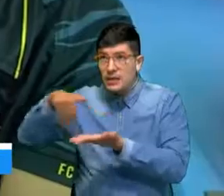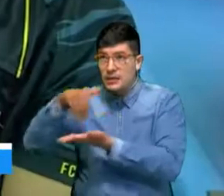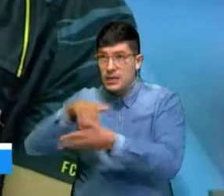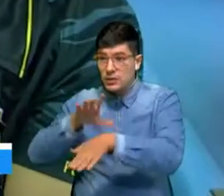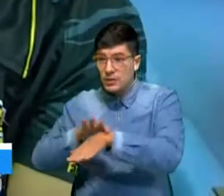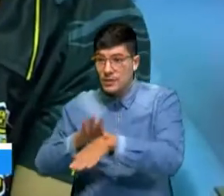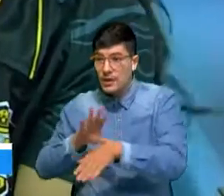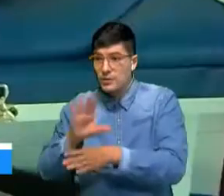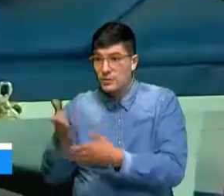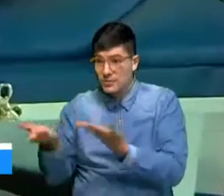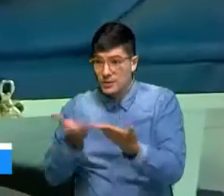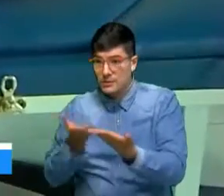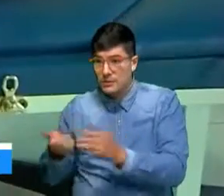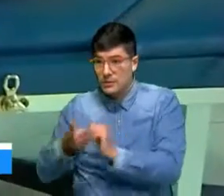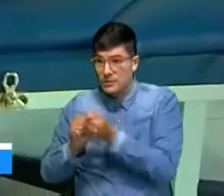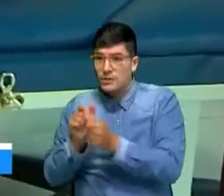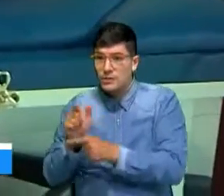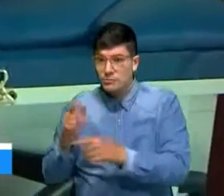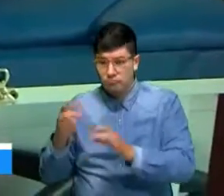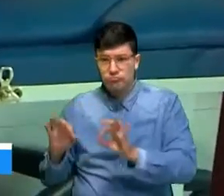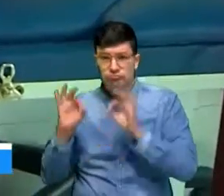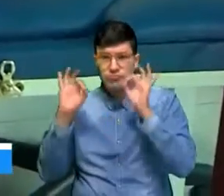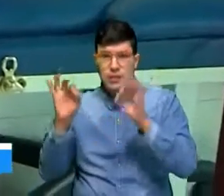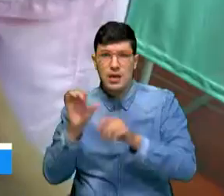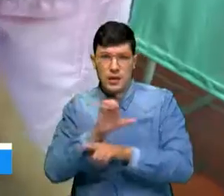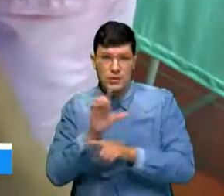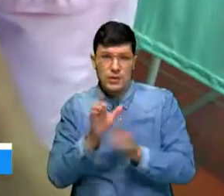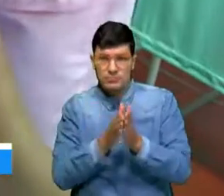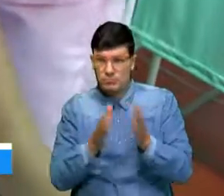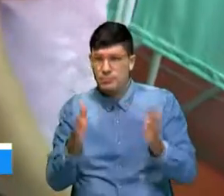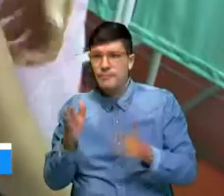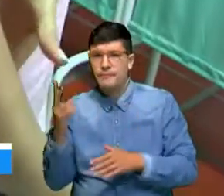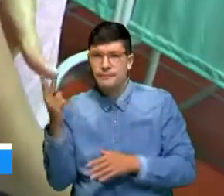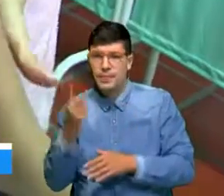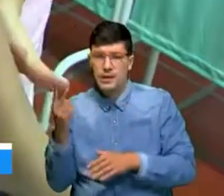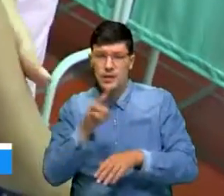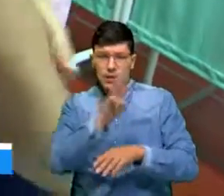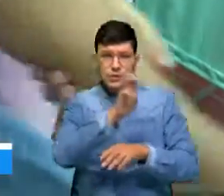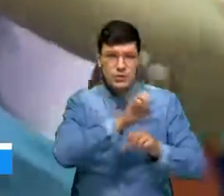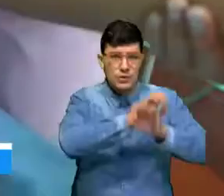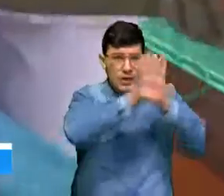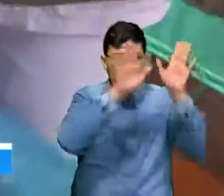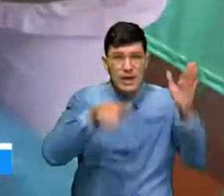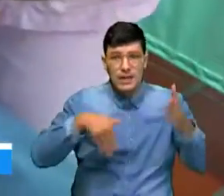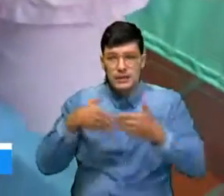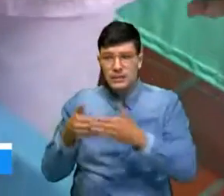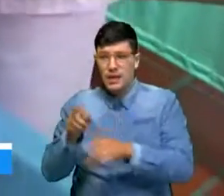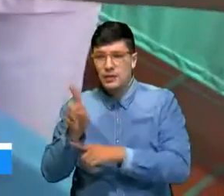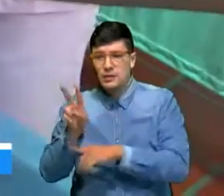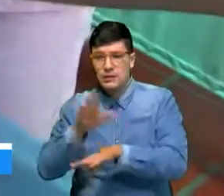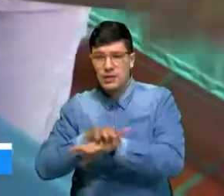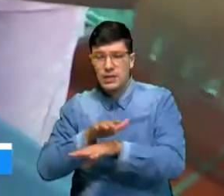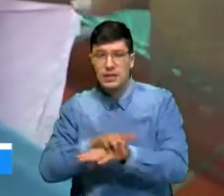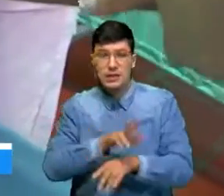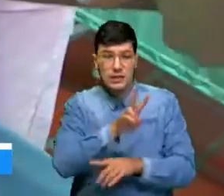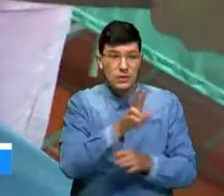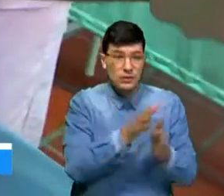deportistas de la región tiene sus puertas abiertas de lunes a viernes en horarios de 8 de la mañana a 12 del mediodía y de 2 a